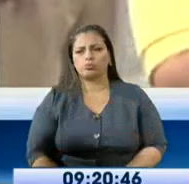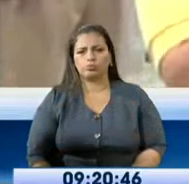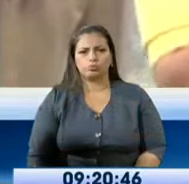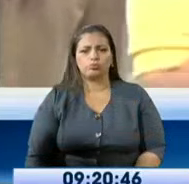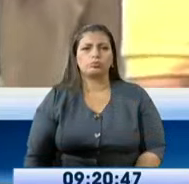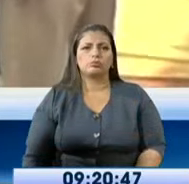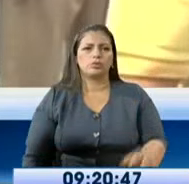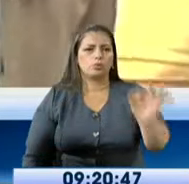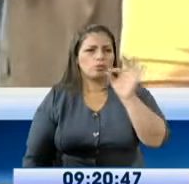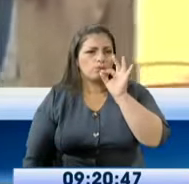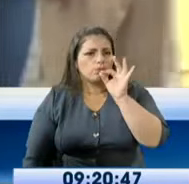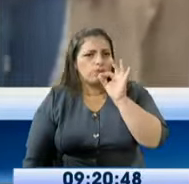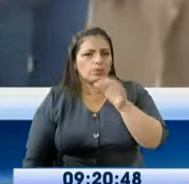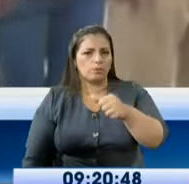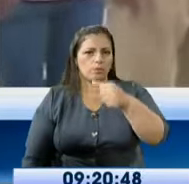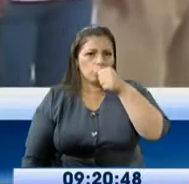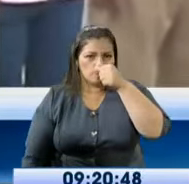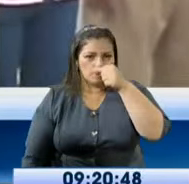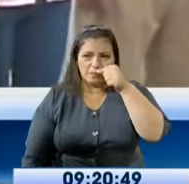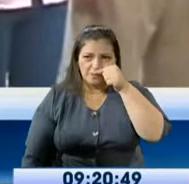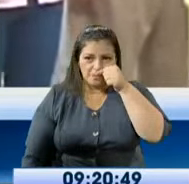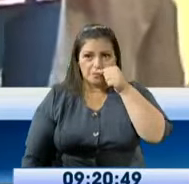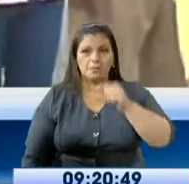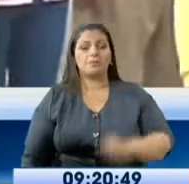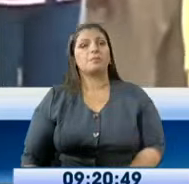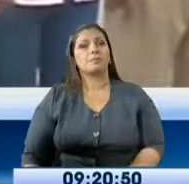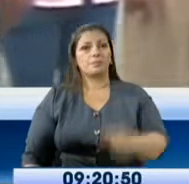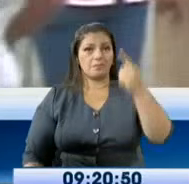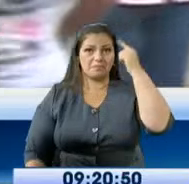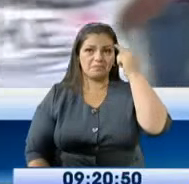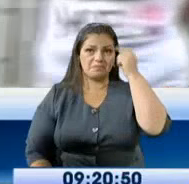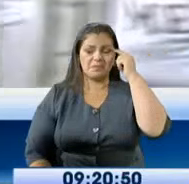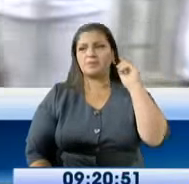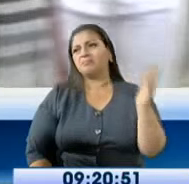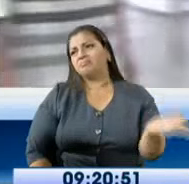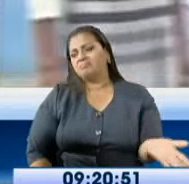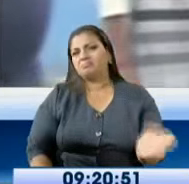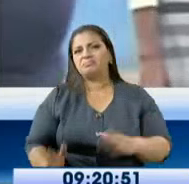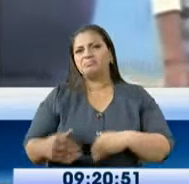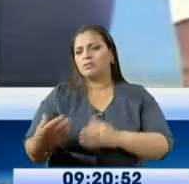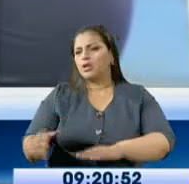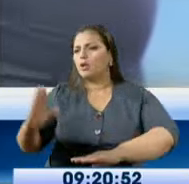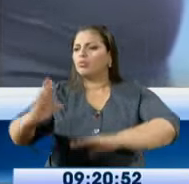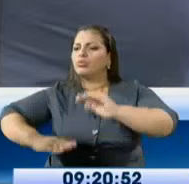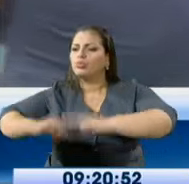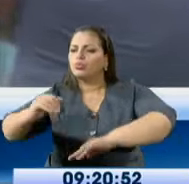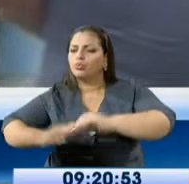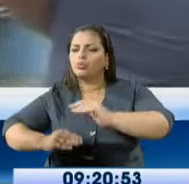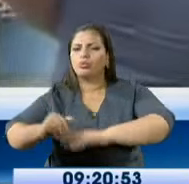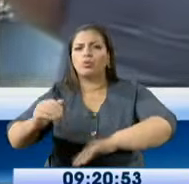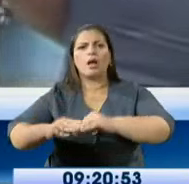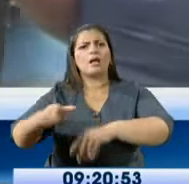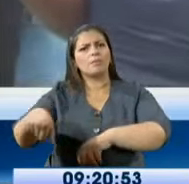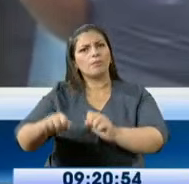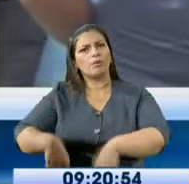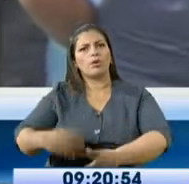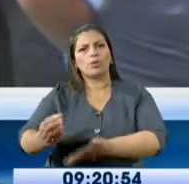sector consumiendo drogas. Yo creo que una vez que se haga esto, vamos a tratar con estos jóvenes y tratar de ubicarlo